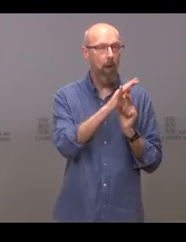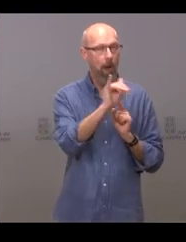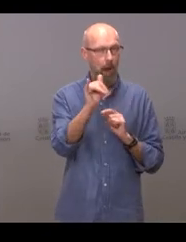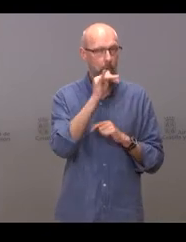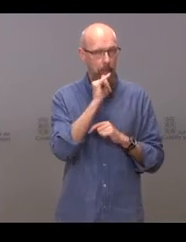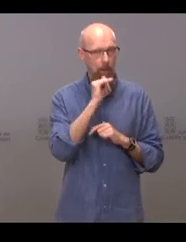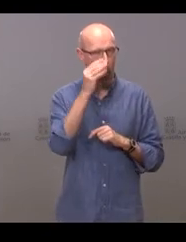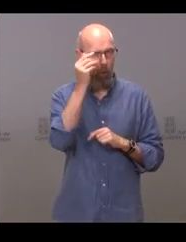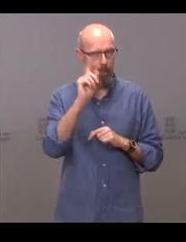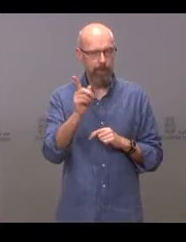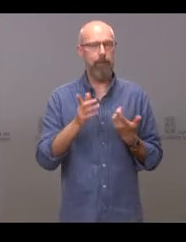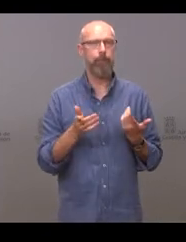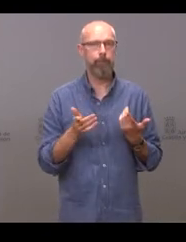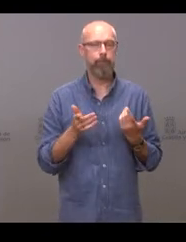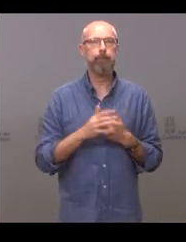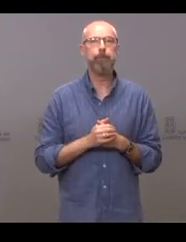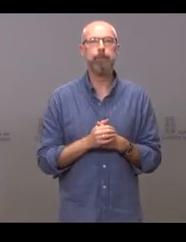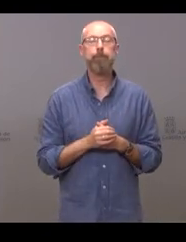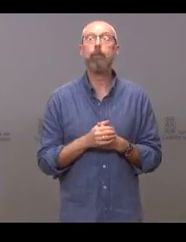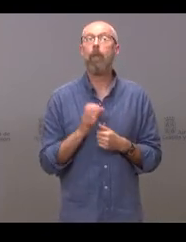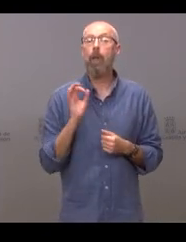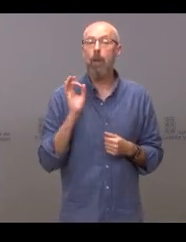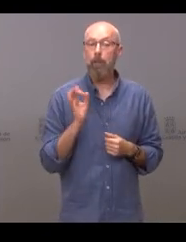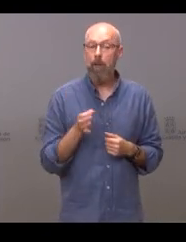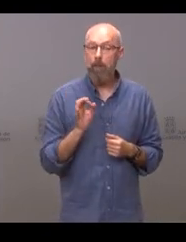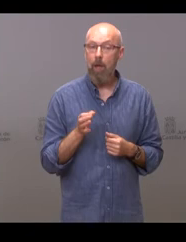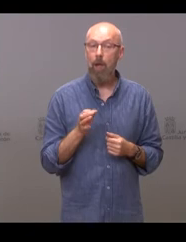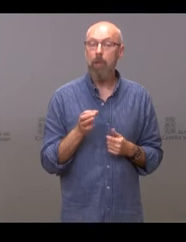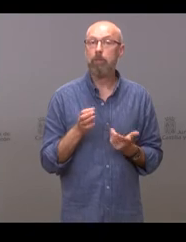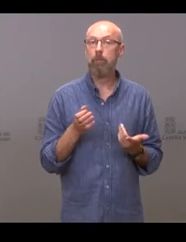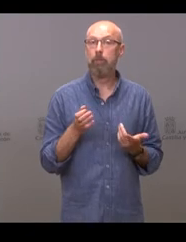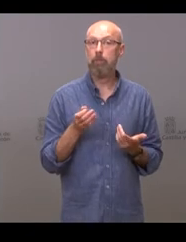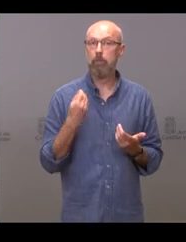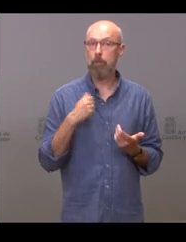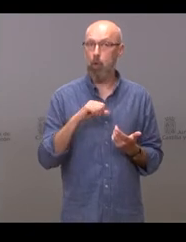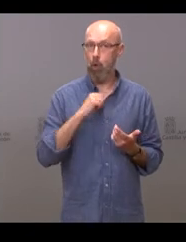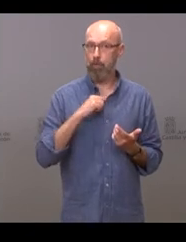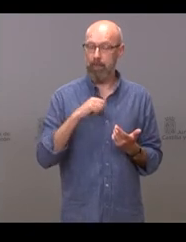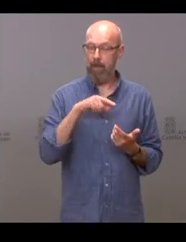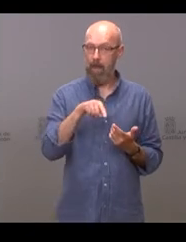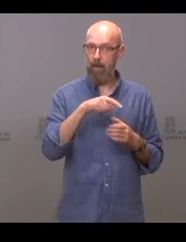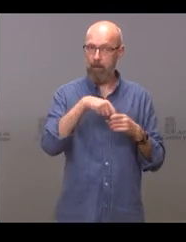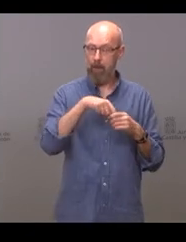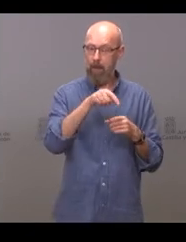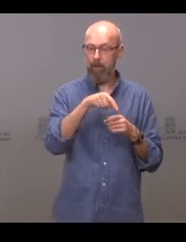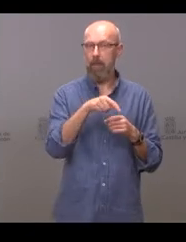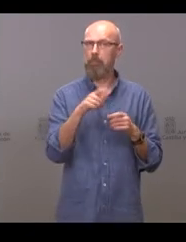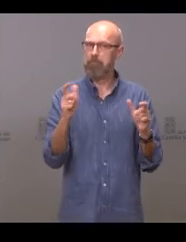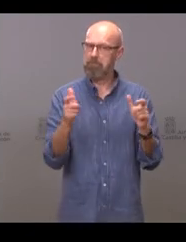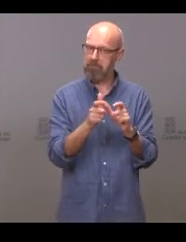es verdad que la ocupación de la hospitalización baja ha bajado